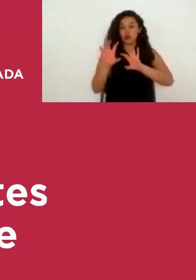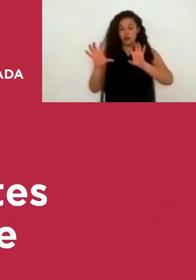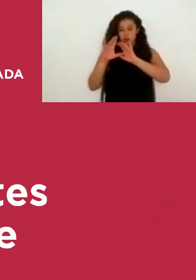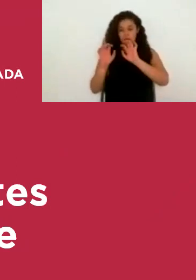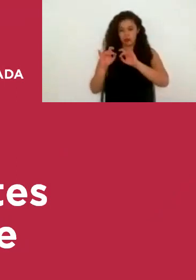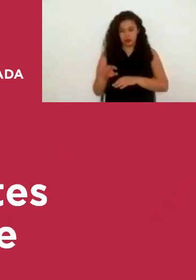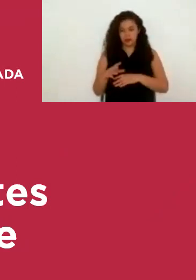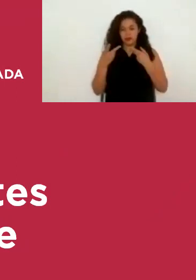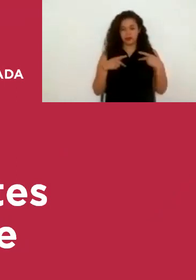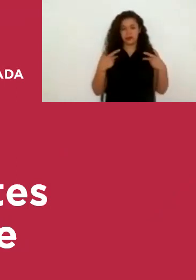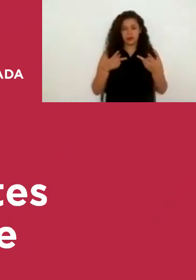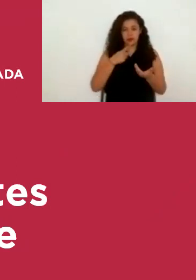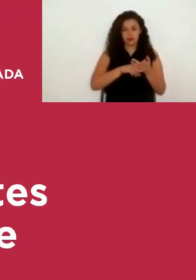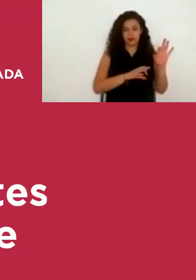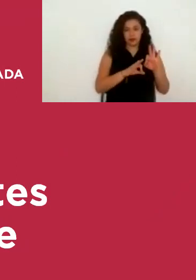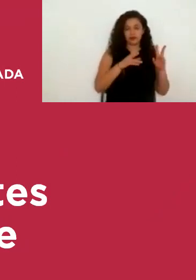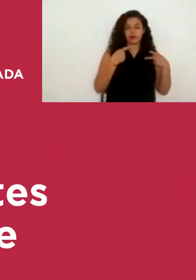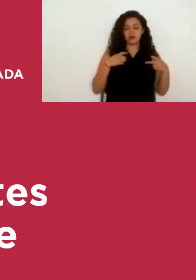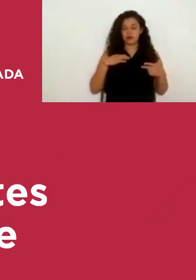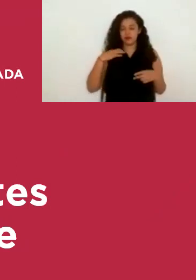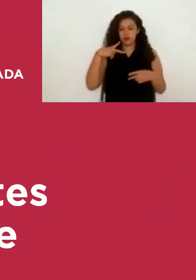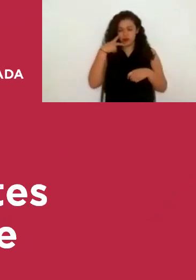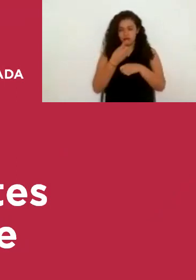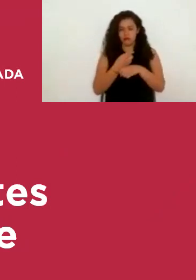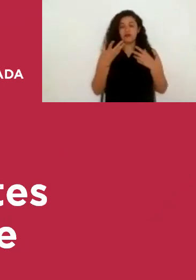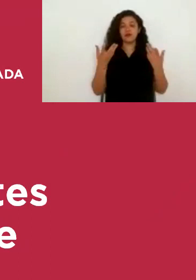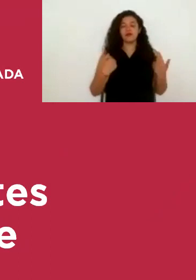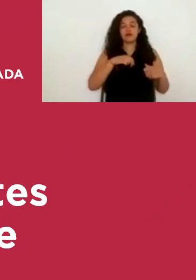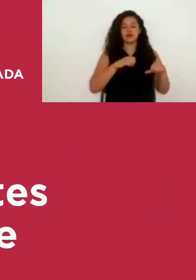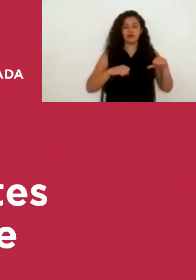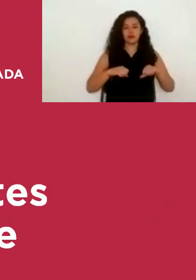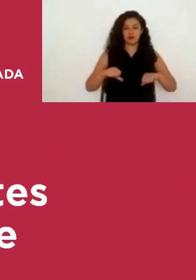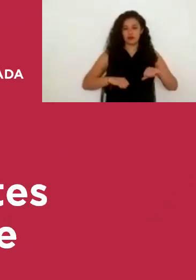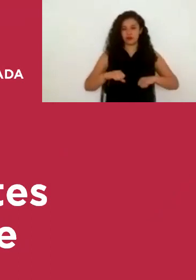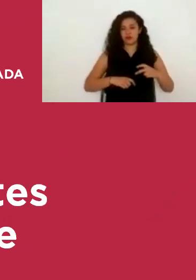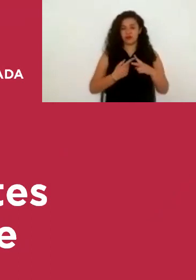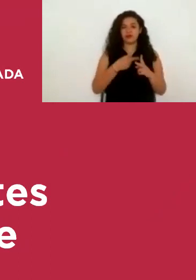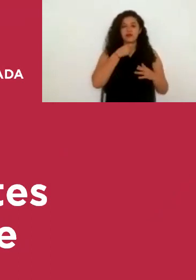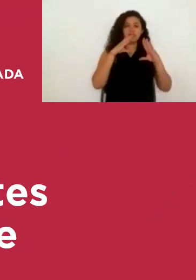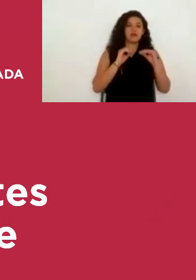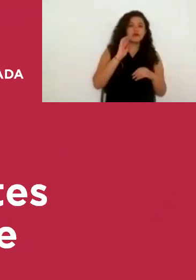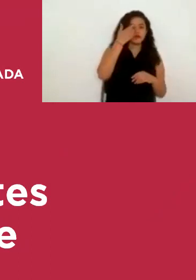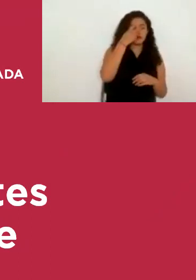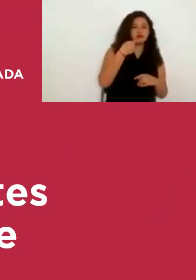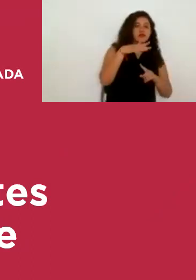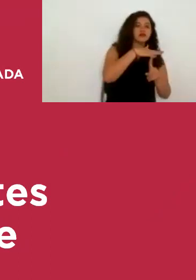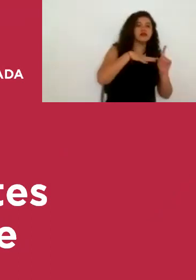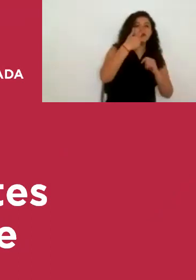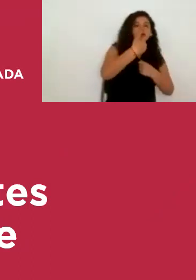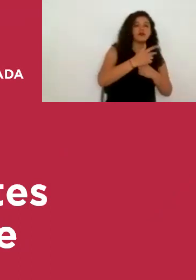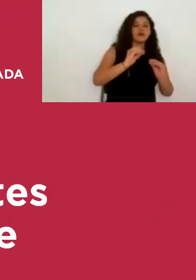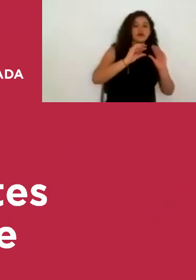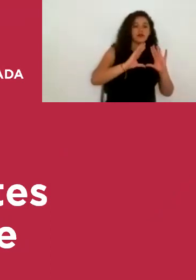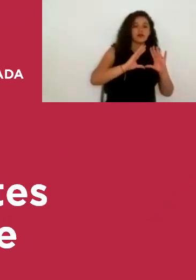de personal y voluntarios. Para llevar a cabo nuestra actividad, les recordamos mantener sus micrófonos apagados y considerar su ambiente al encender